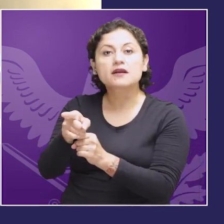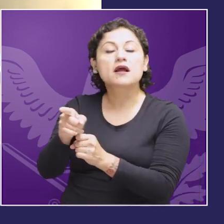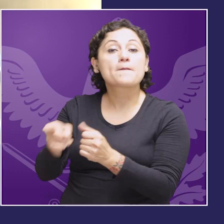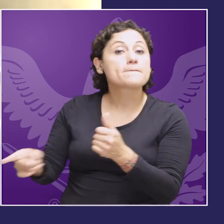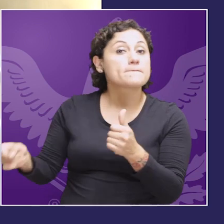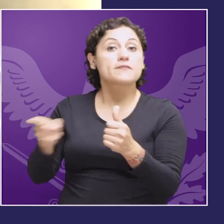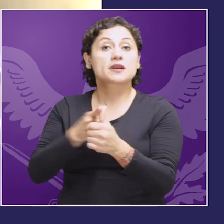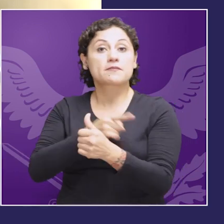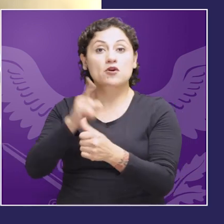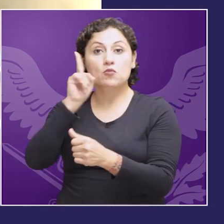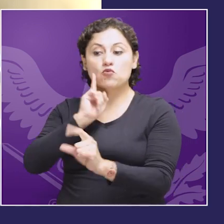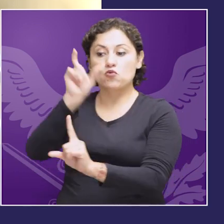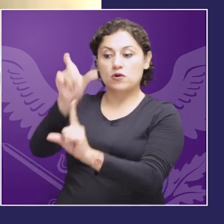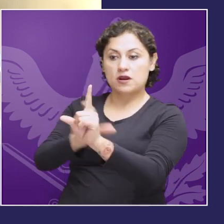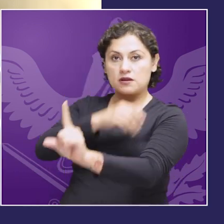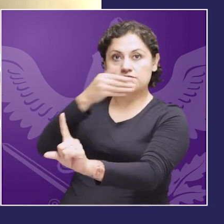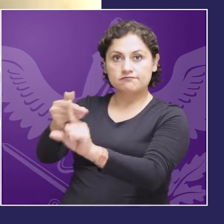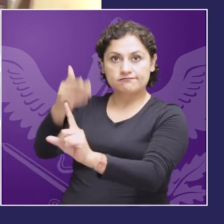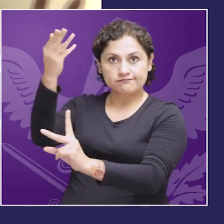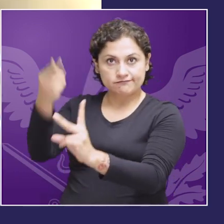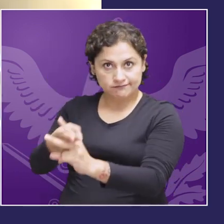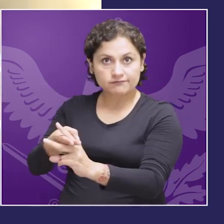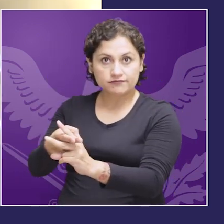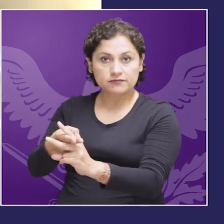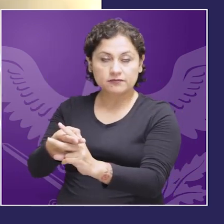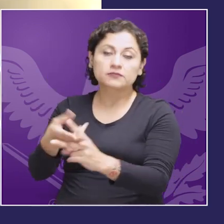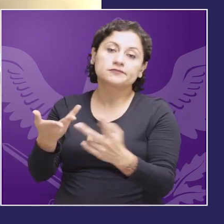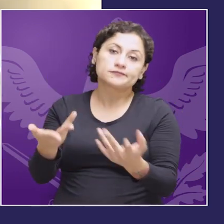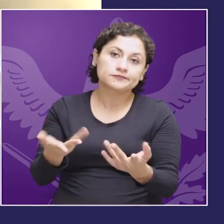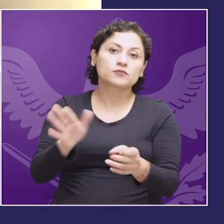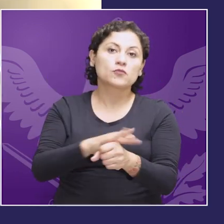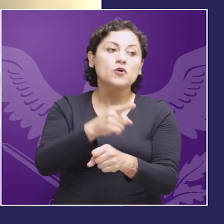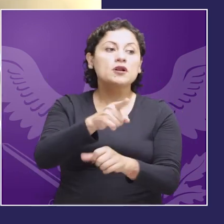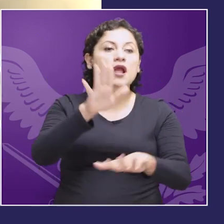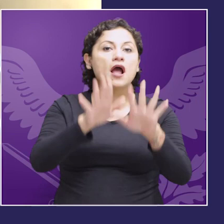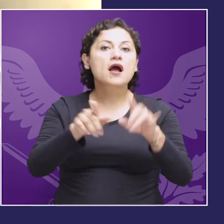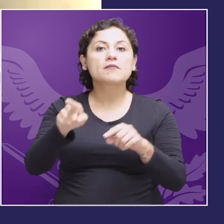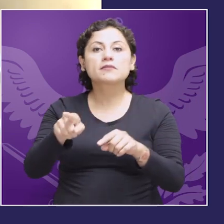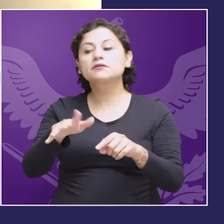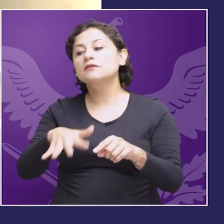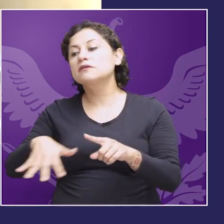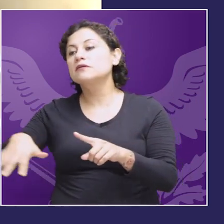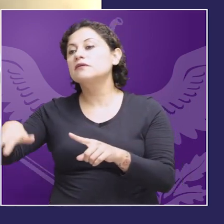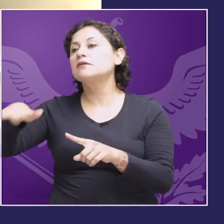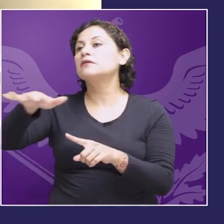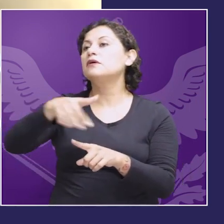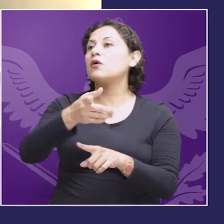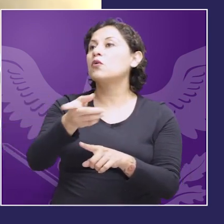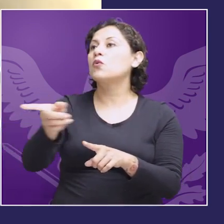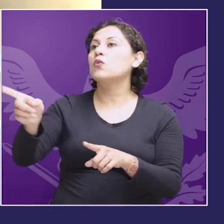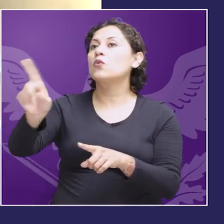como punto de partida, y no al revés, y no abrir lo general y después empezar a encontrar que sí